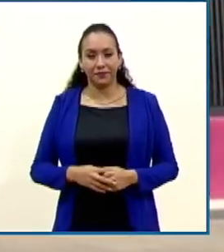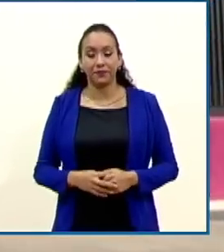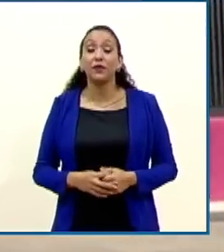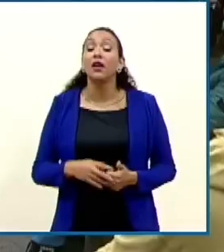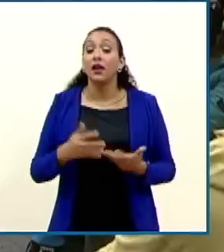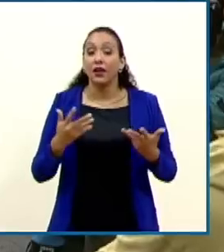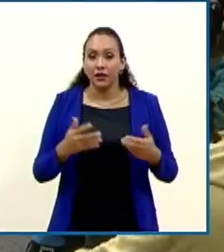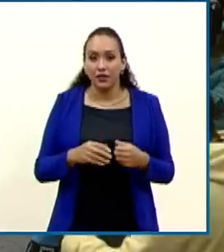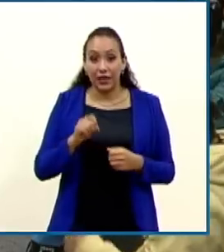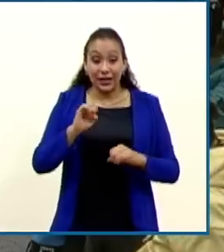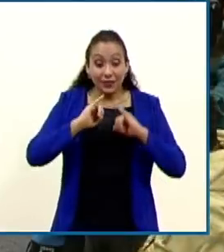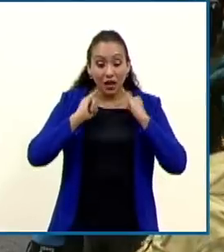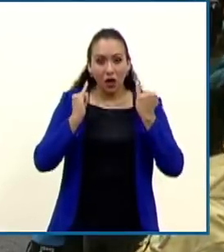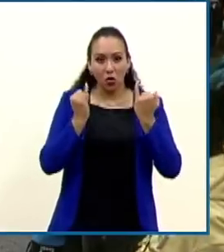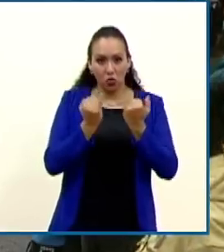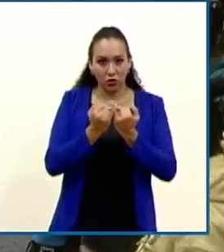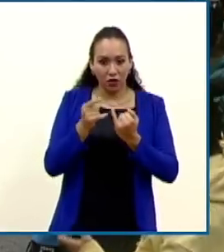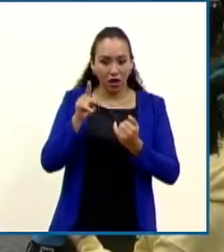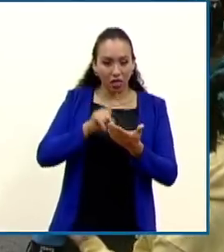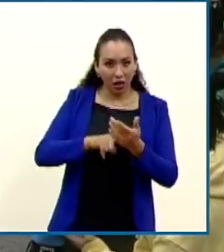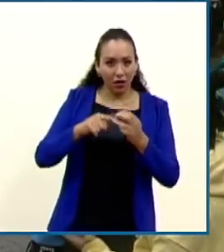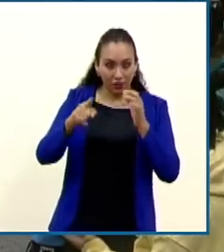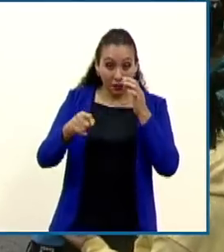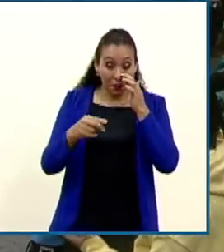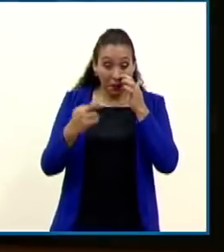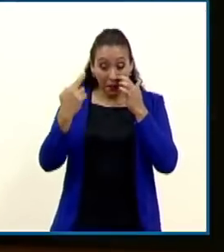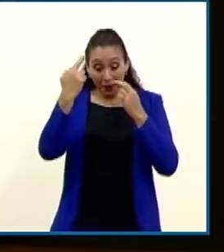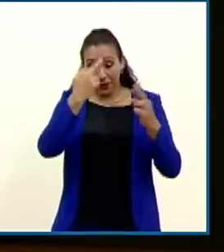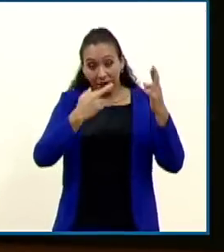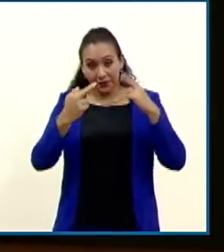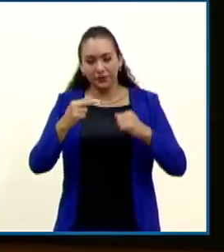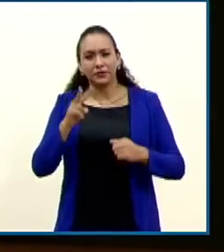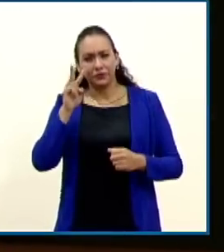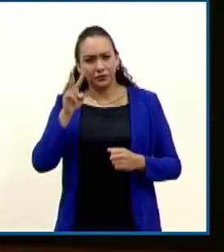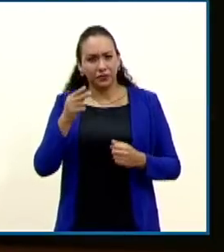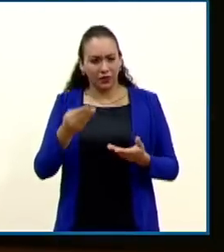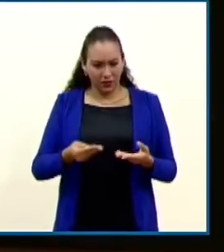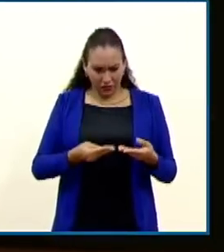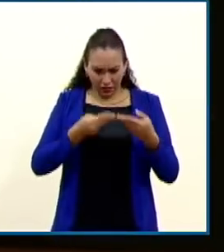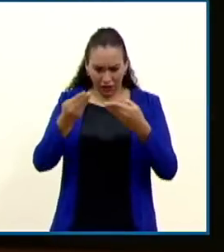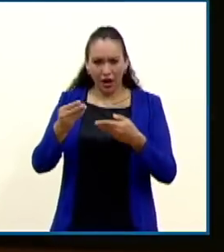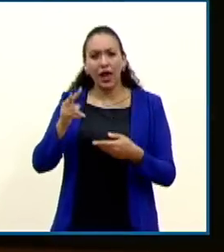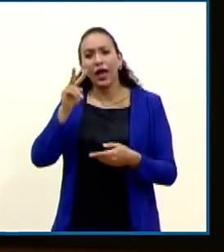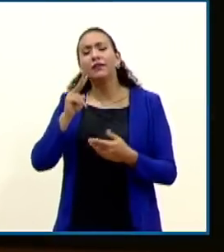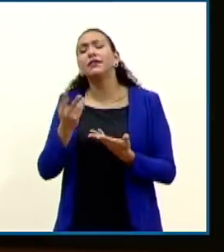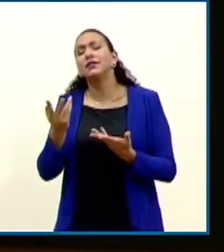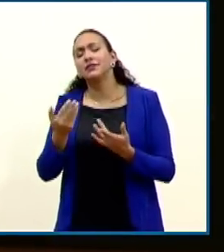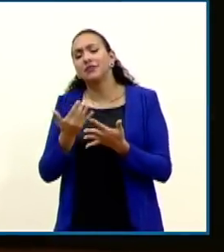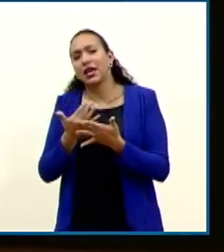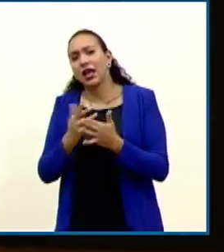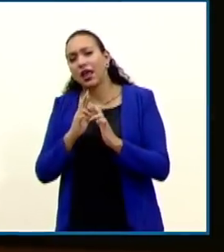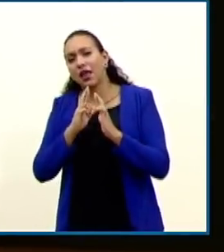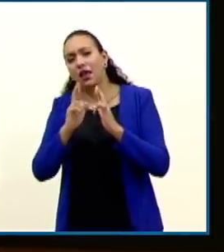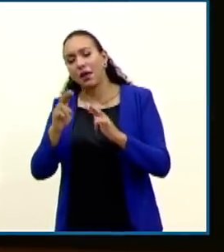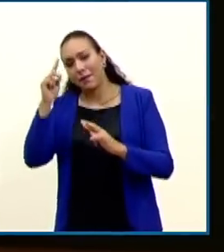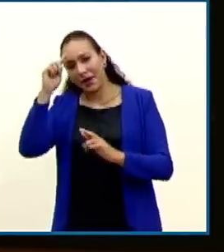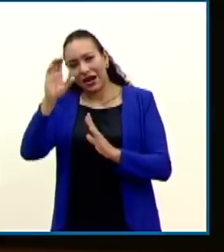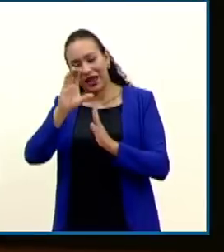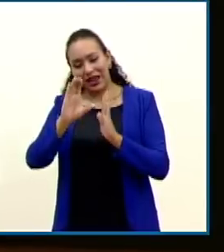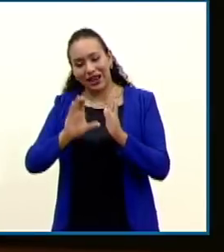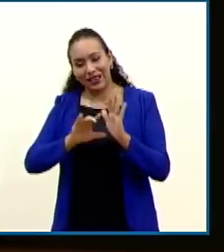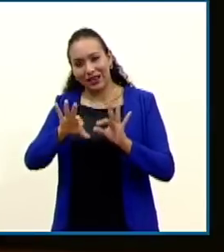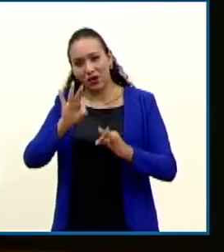Asimismo, la Junta General Ejecutiva aprobó someter a la consideración del Congreso General el plan integral y calendario de dicho